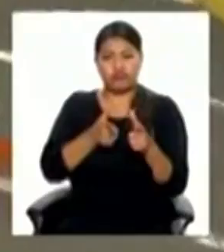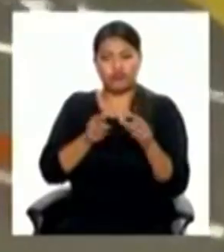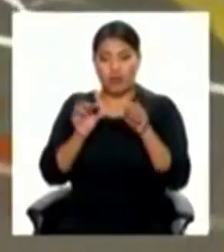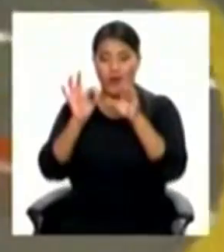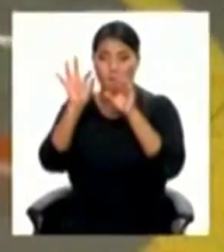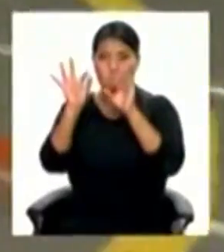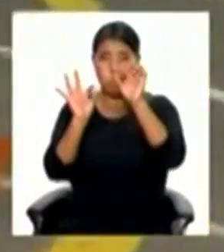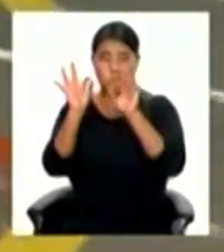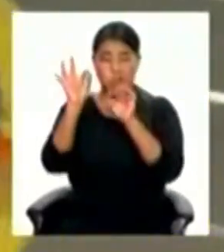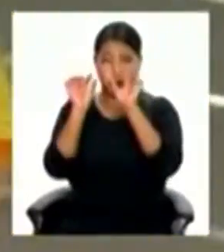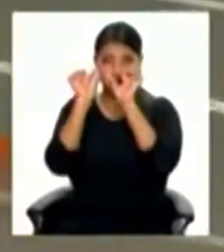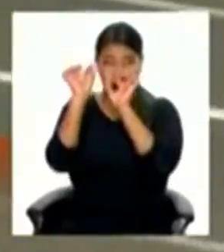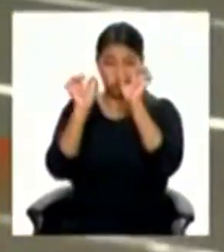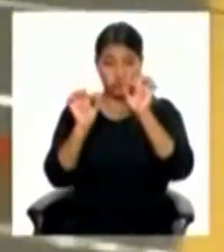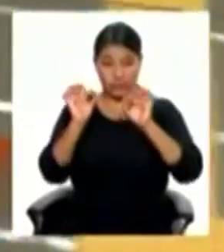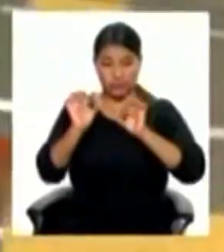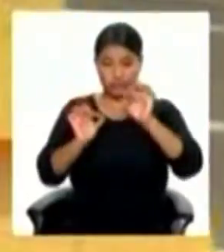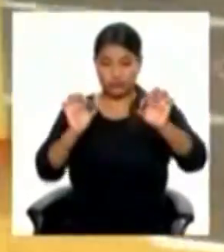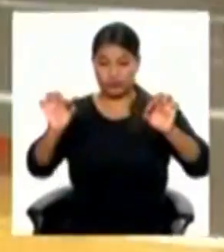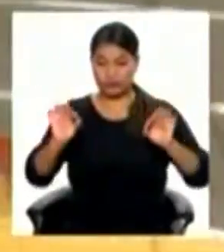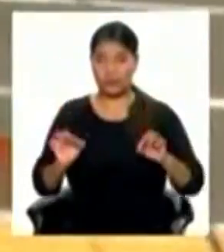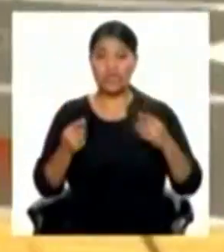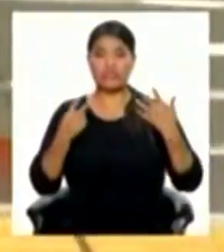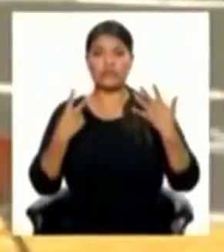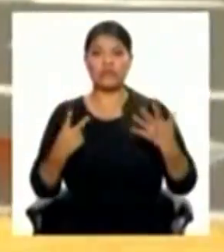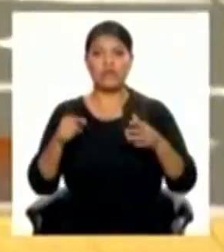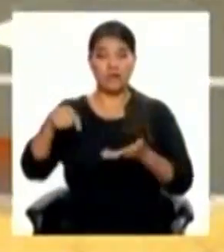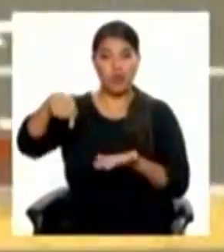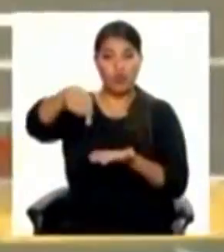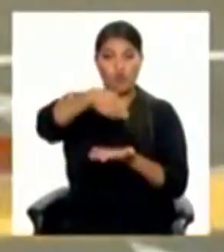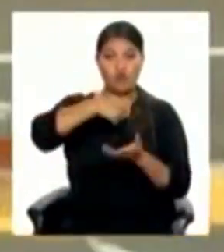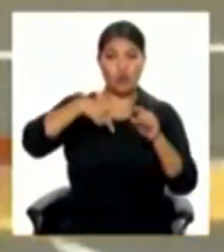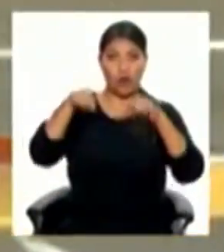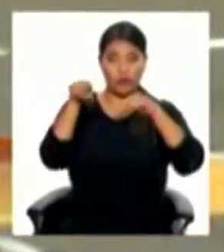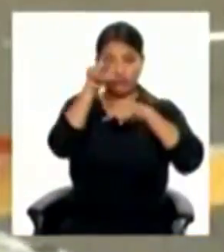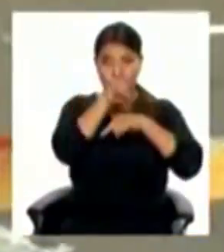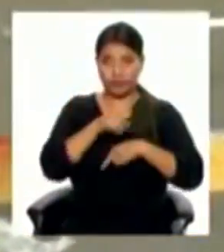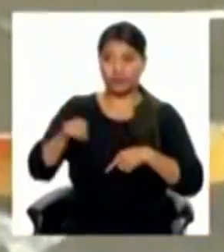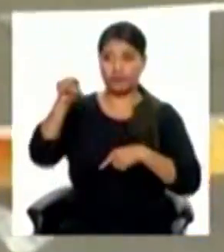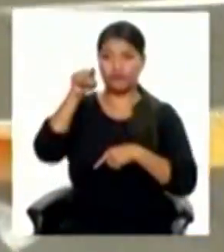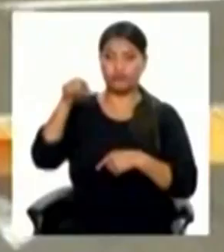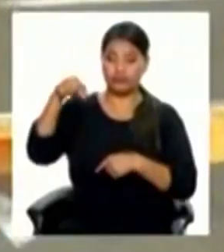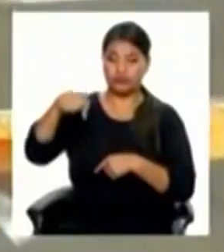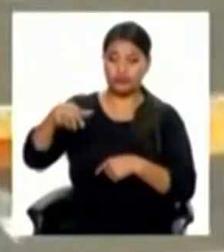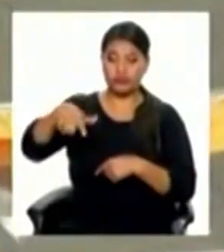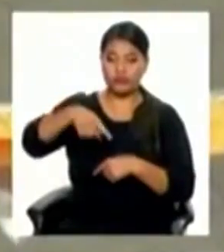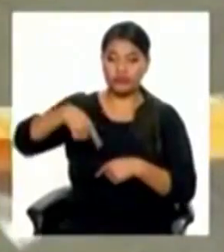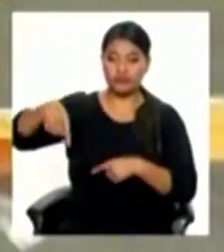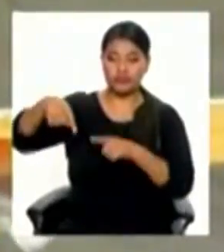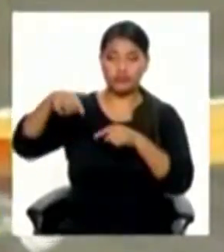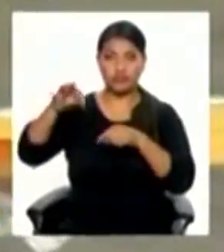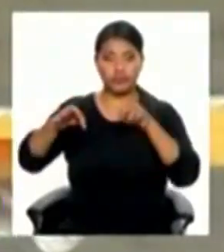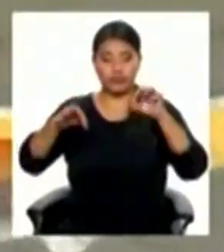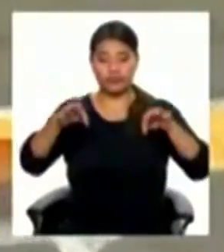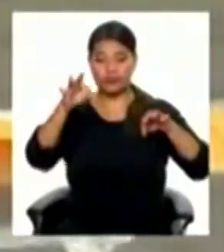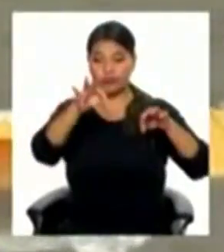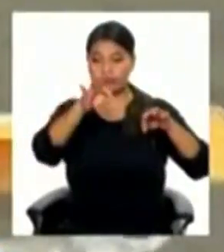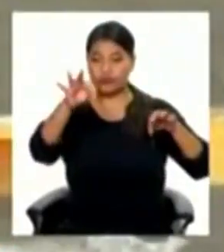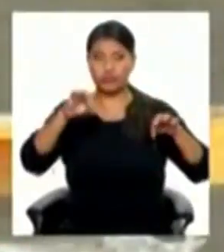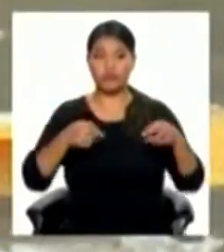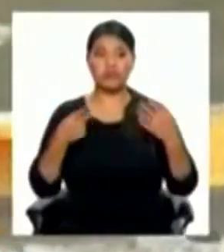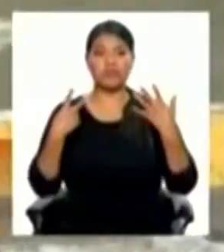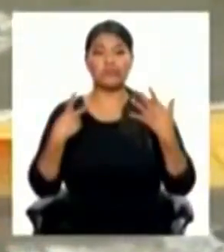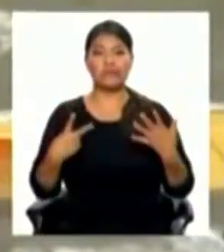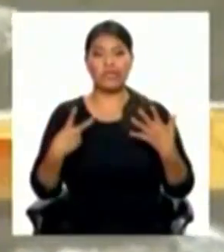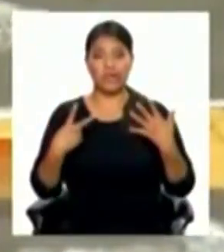a enfocar justamente en estos momentos los círculos que han elaborado los peritos de criminalística. Son